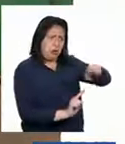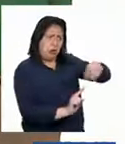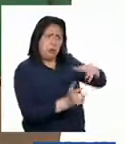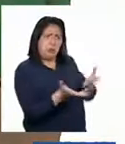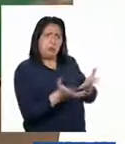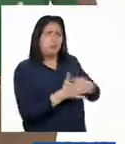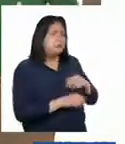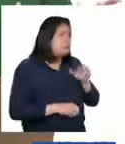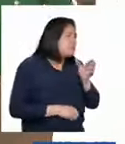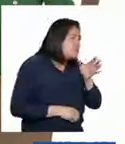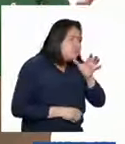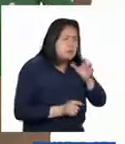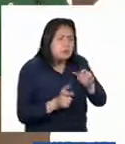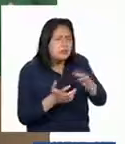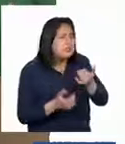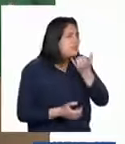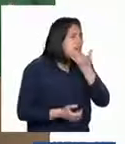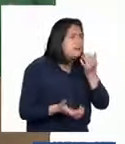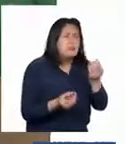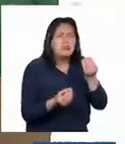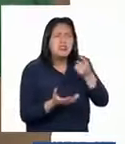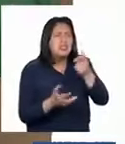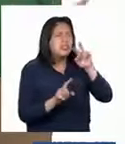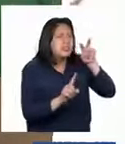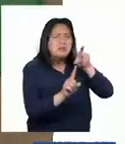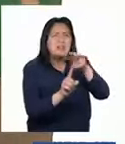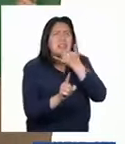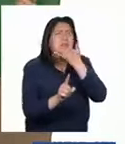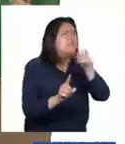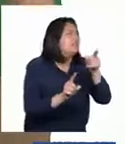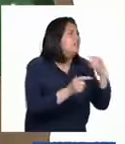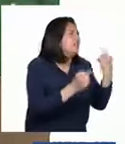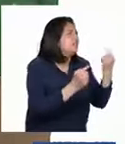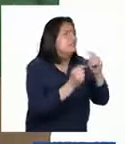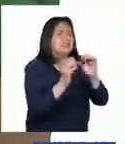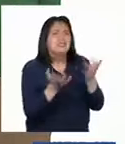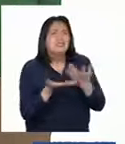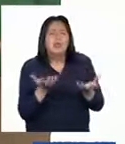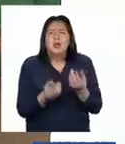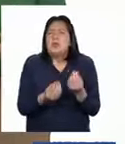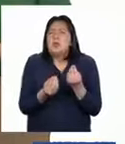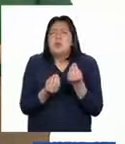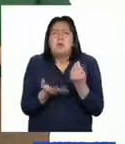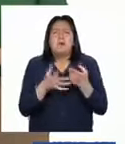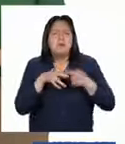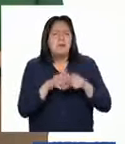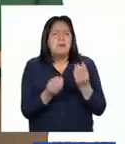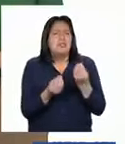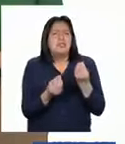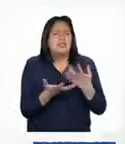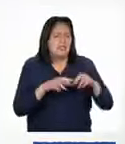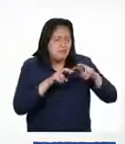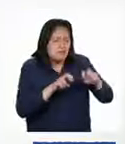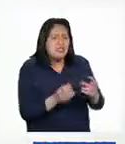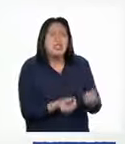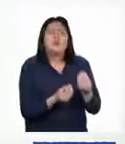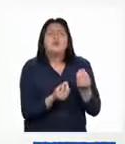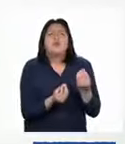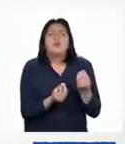e investigando por qué ocurre todo lo que observamos día a día. ¿Cómo podemos comenzar a investigar?